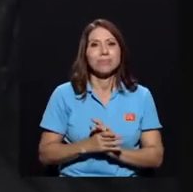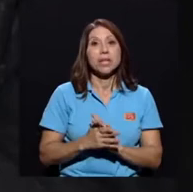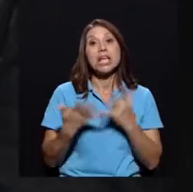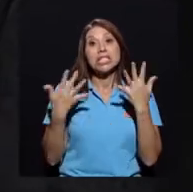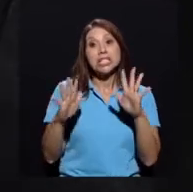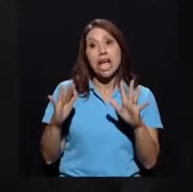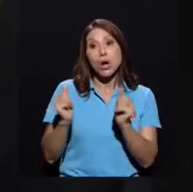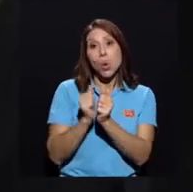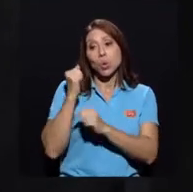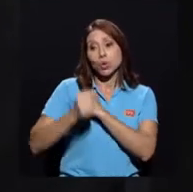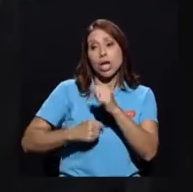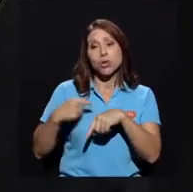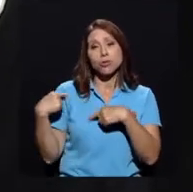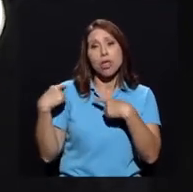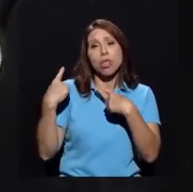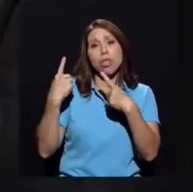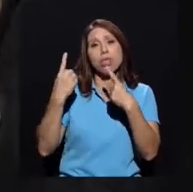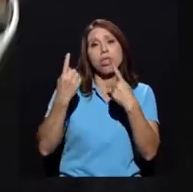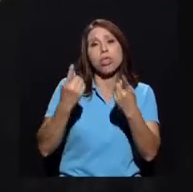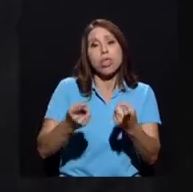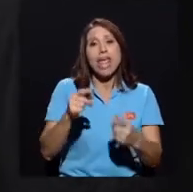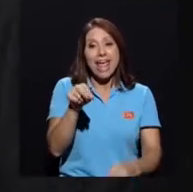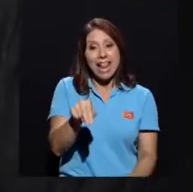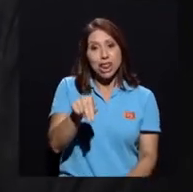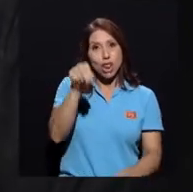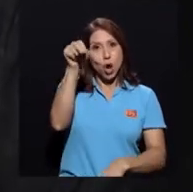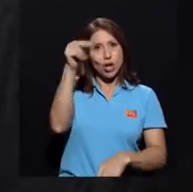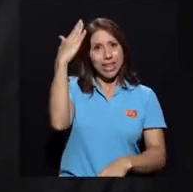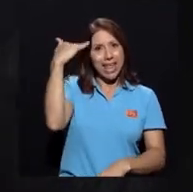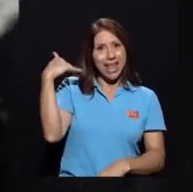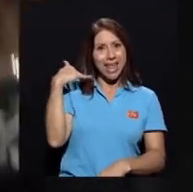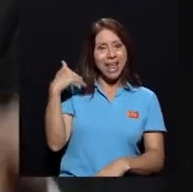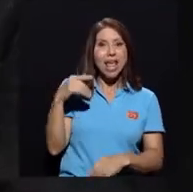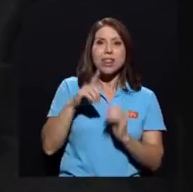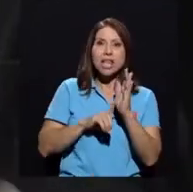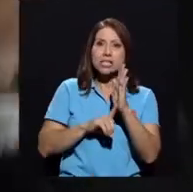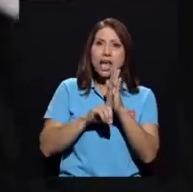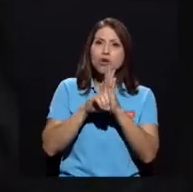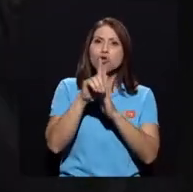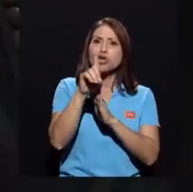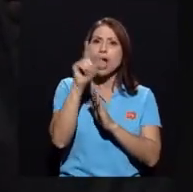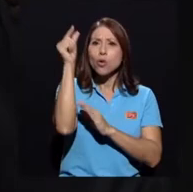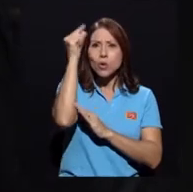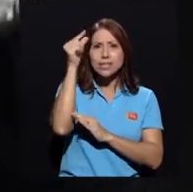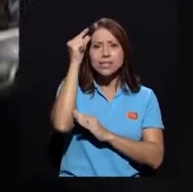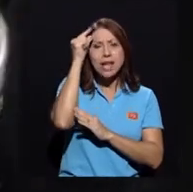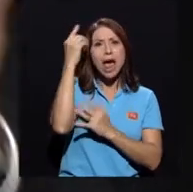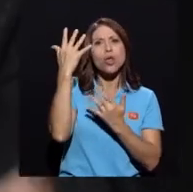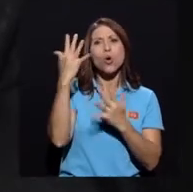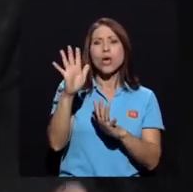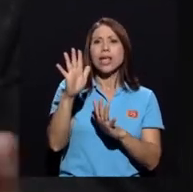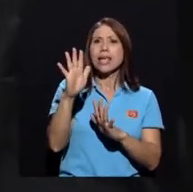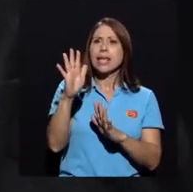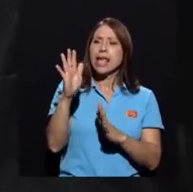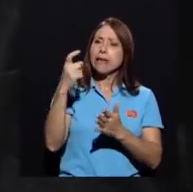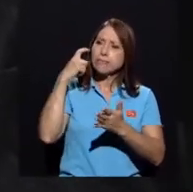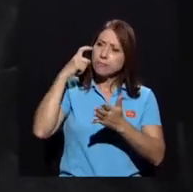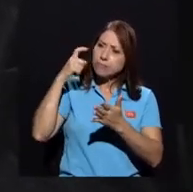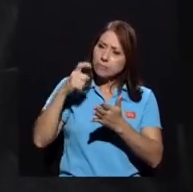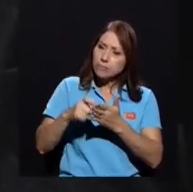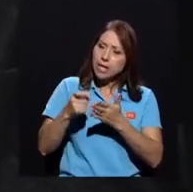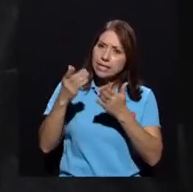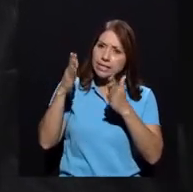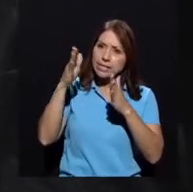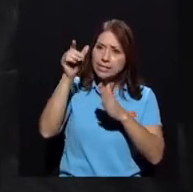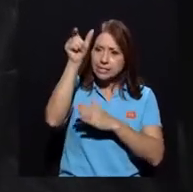años, el norte va desarrollando un estado en el que se venera la figura, se hace un culto a la personalidad parecido a